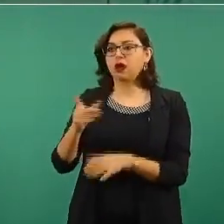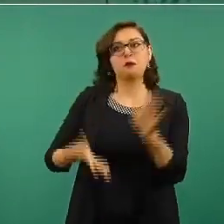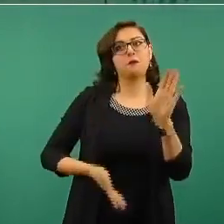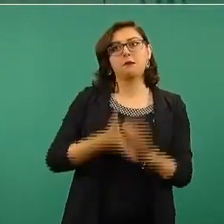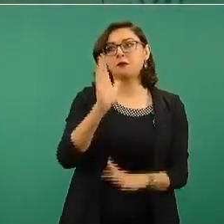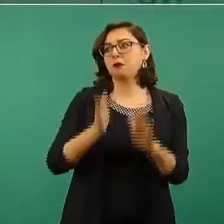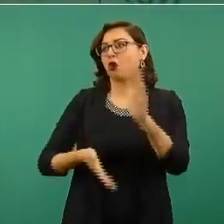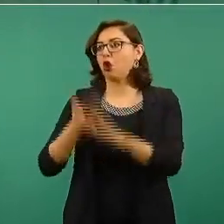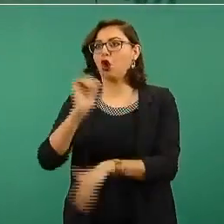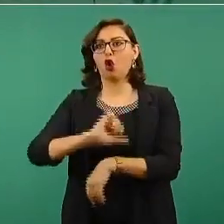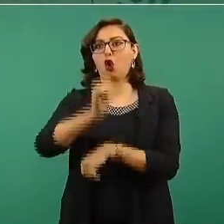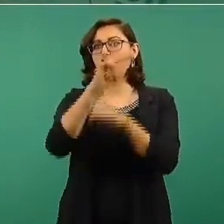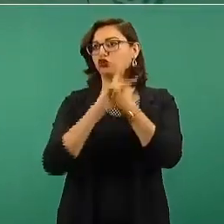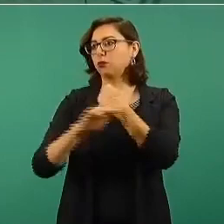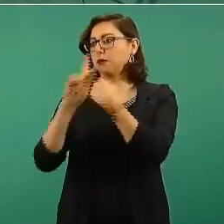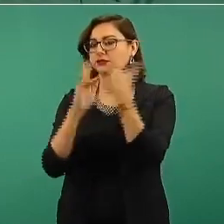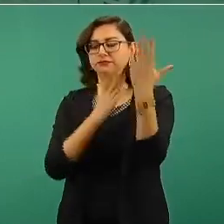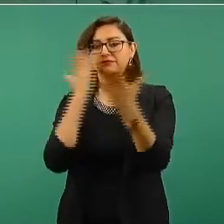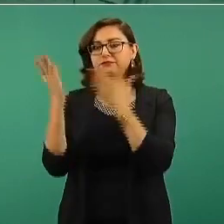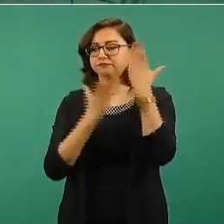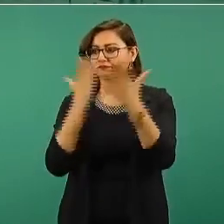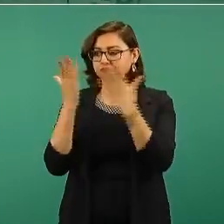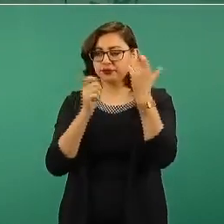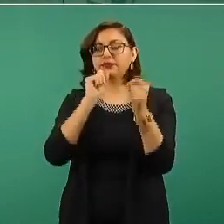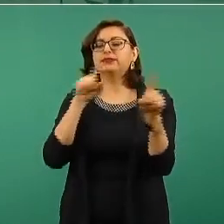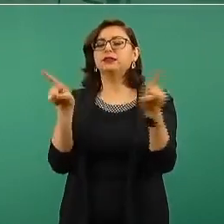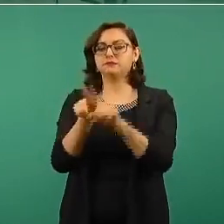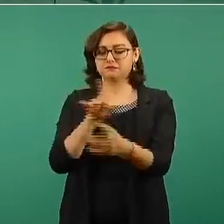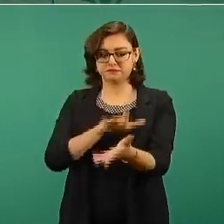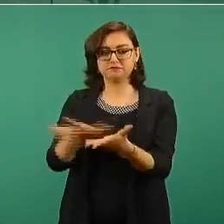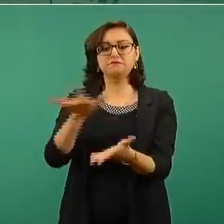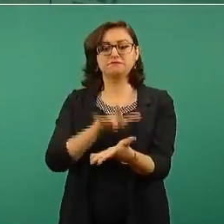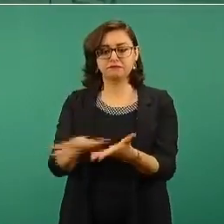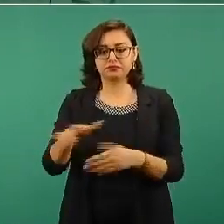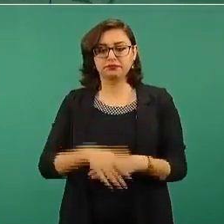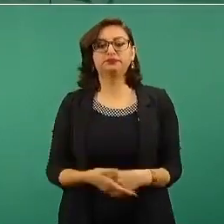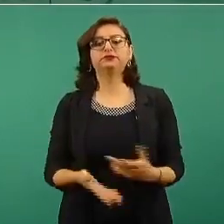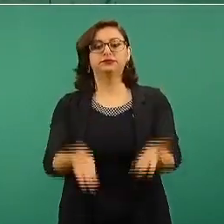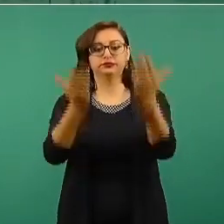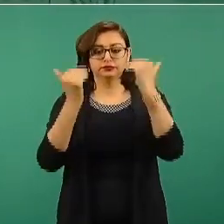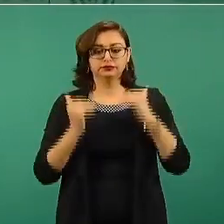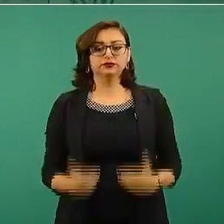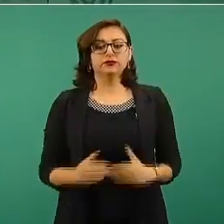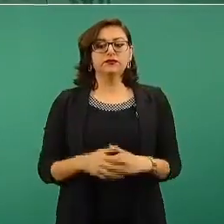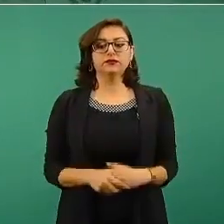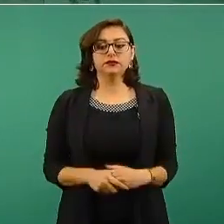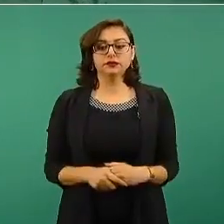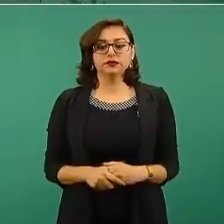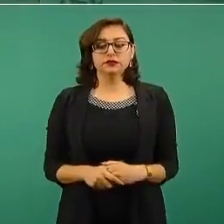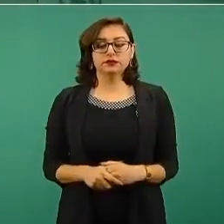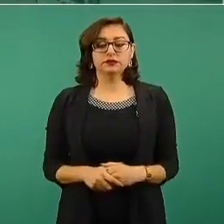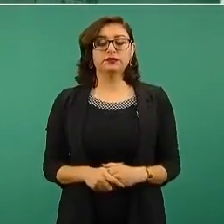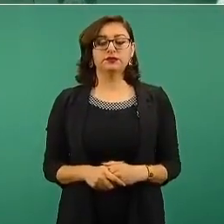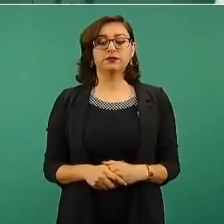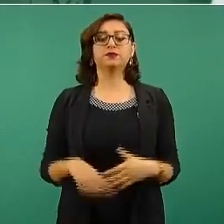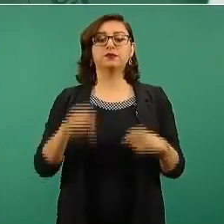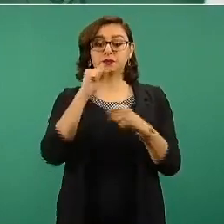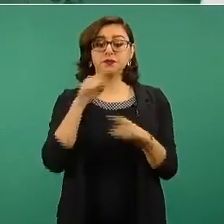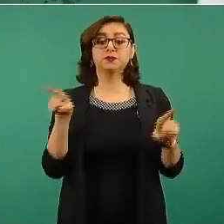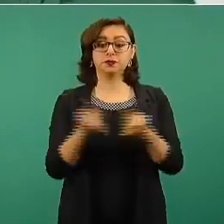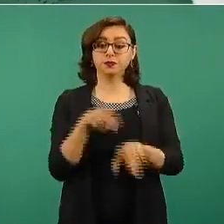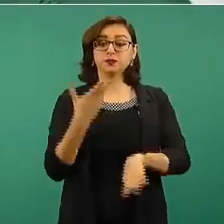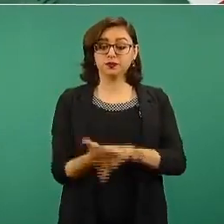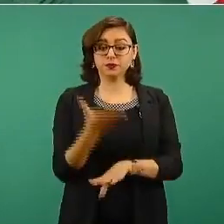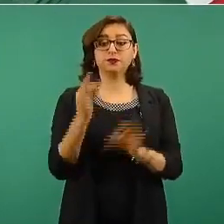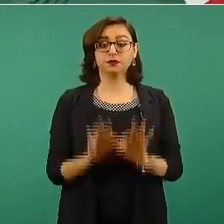formarse al extranjero. Y lo otro que también es